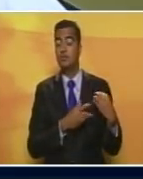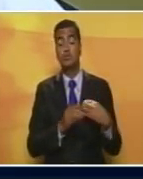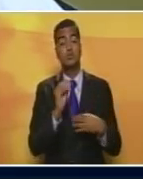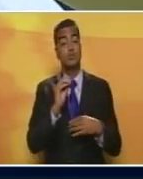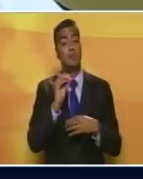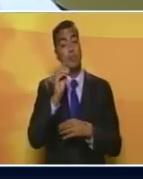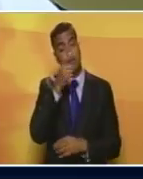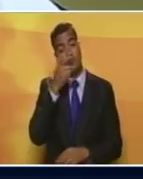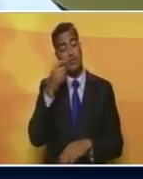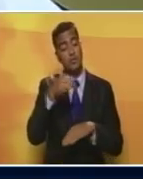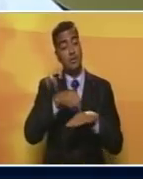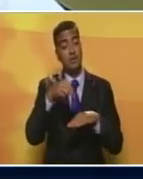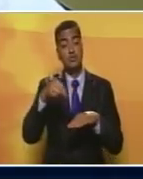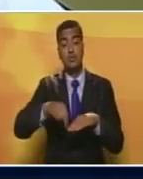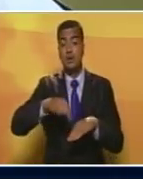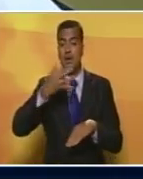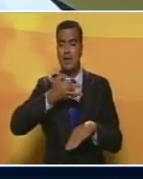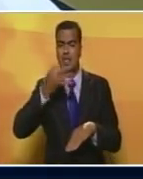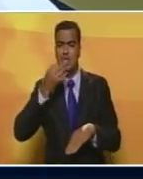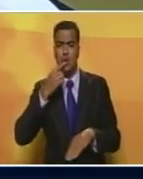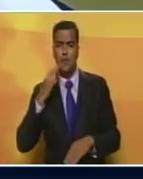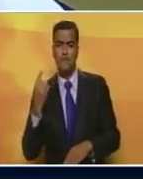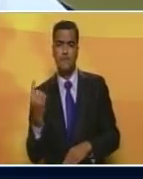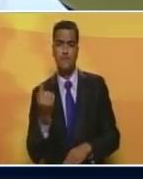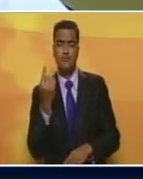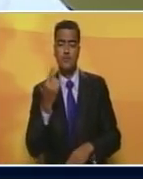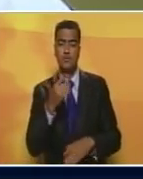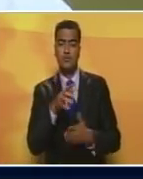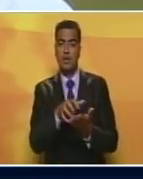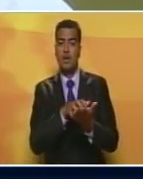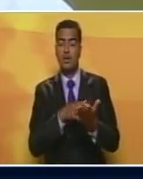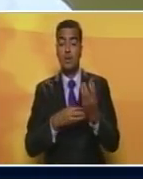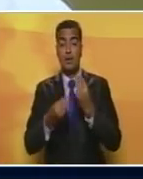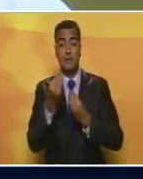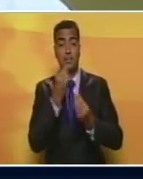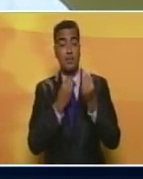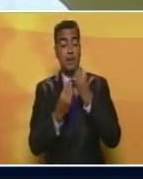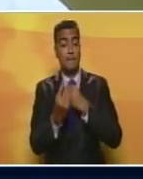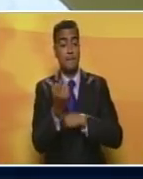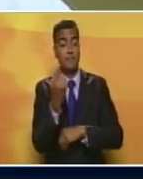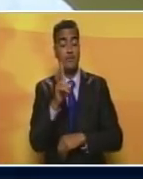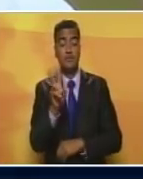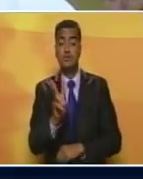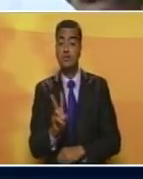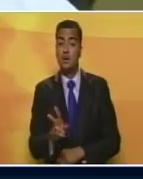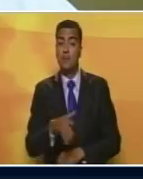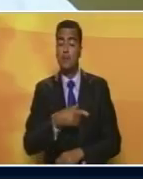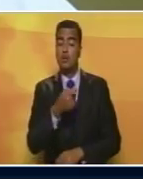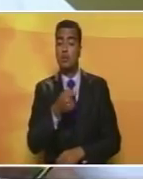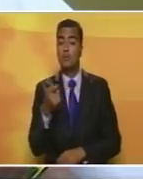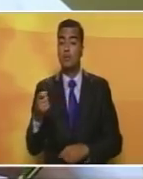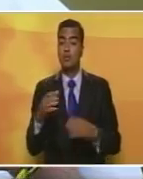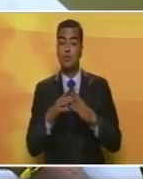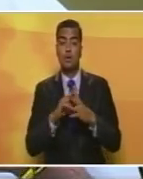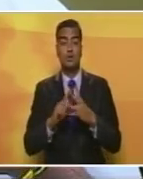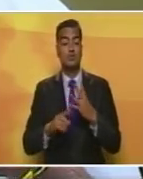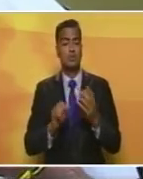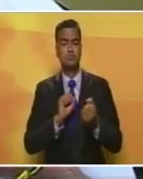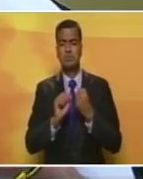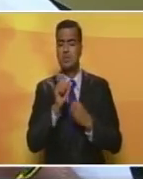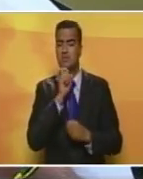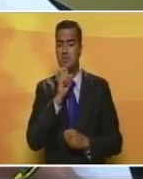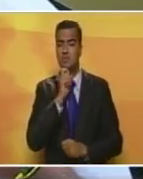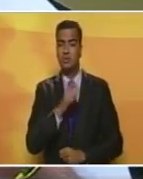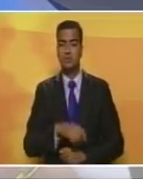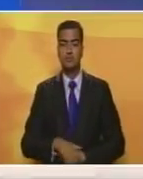nacional. Aseguró que a los panaderos se les imposibilita ofrecer el pan regulado debido a que la mayoría de los ingredientes son importados.